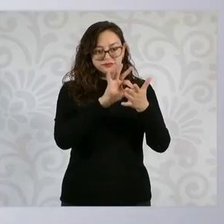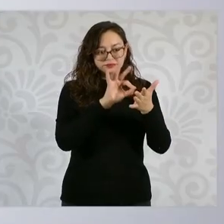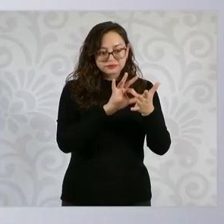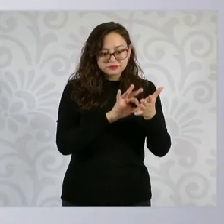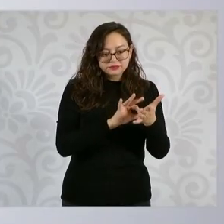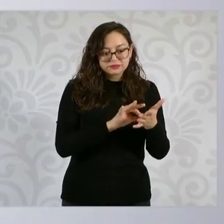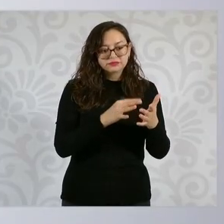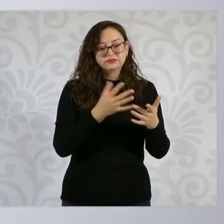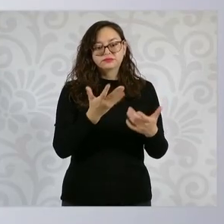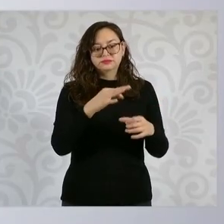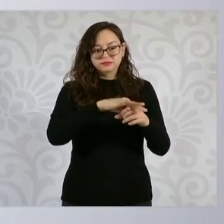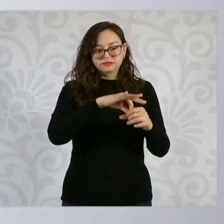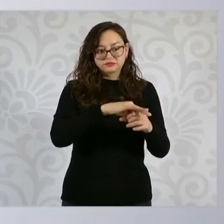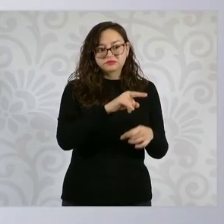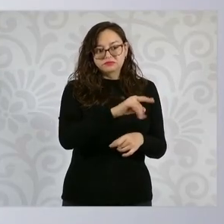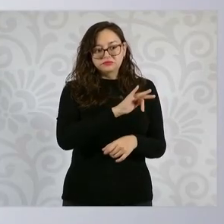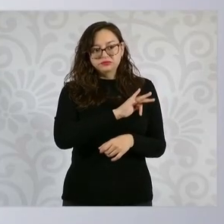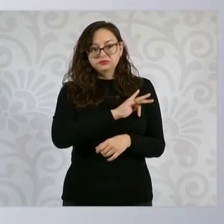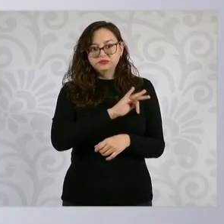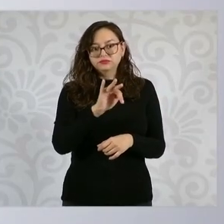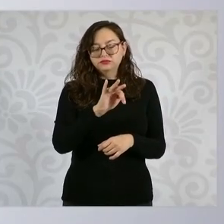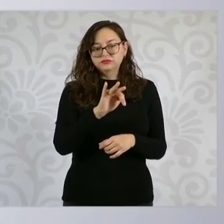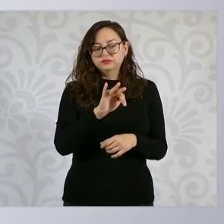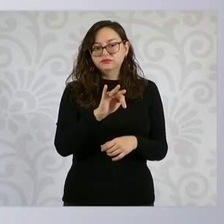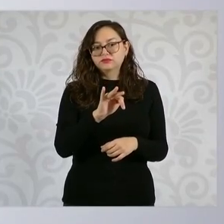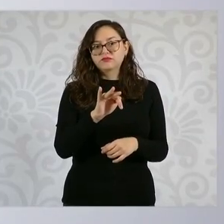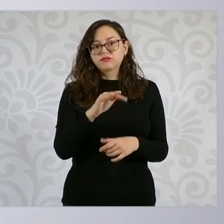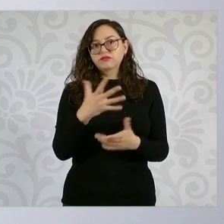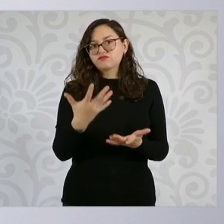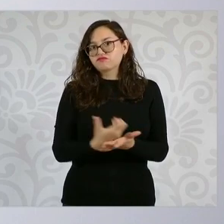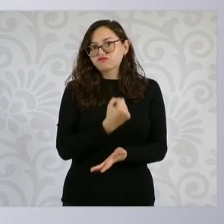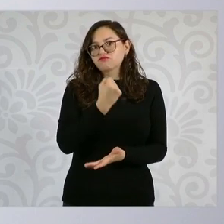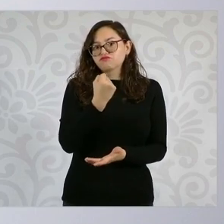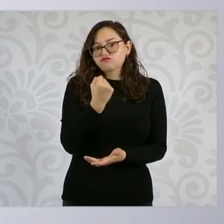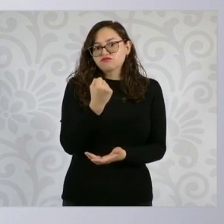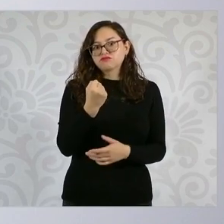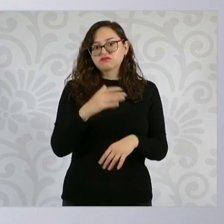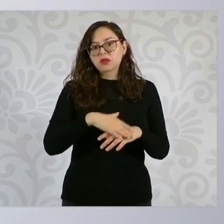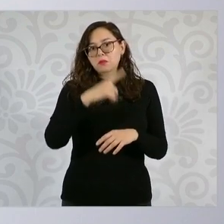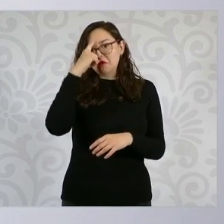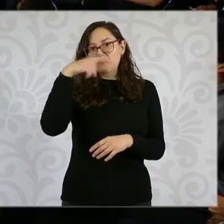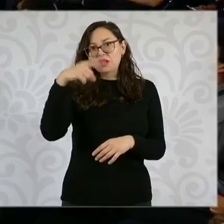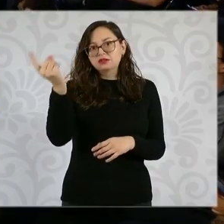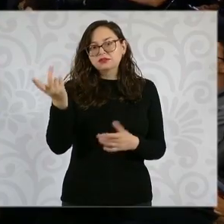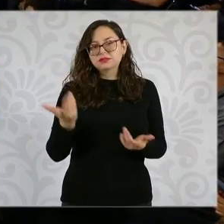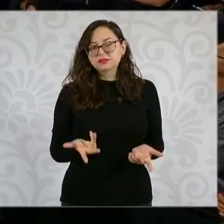pueda llegar a ser juez por la manera en que se está votando.